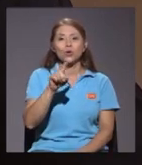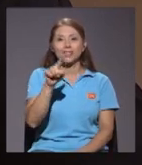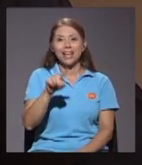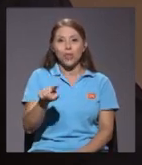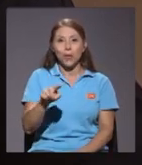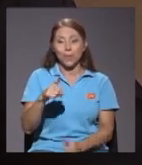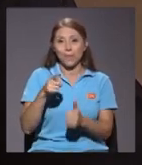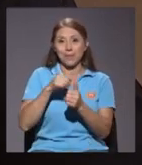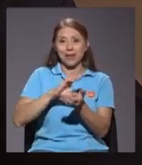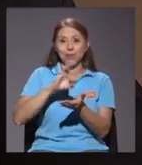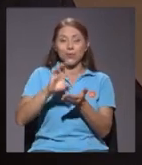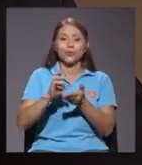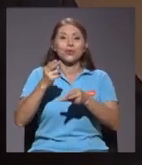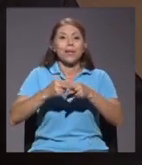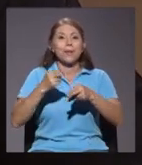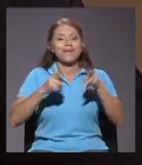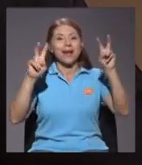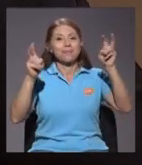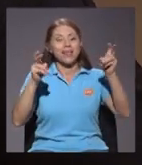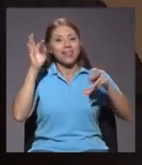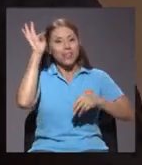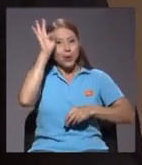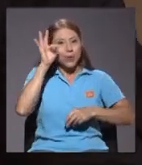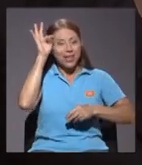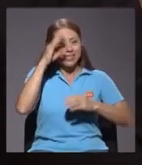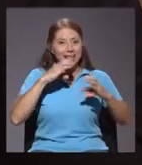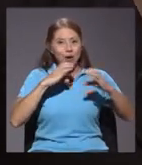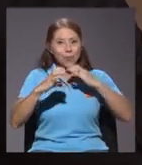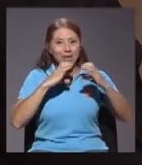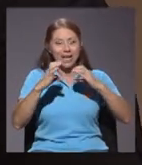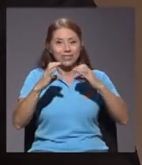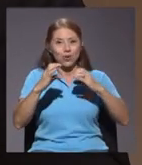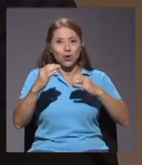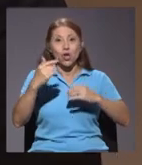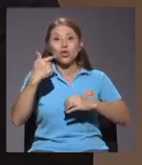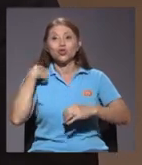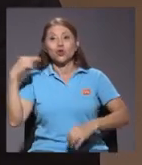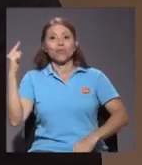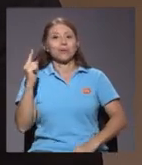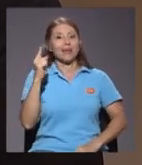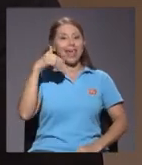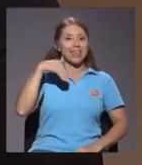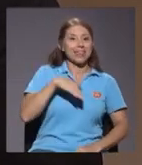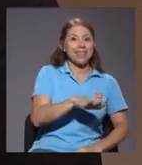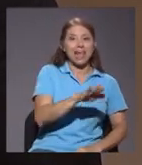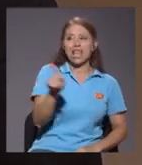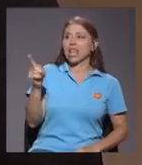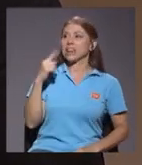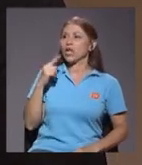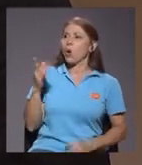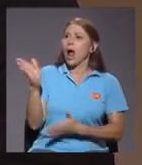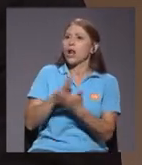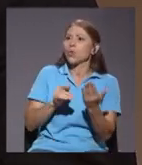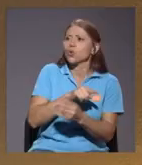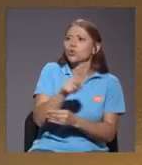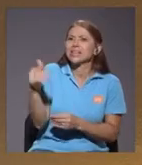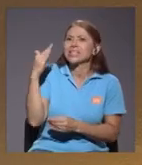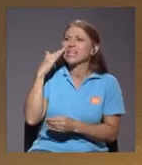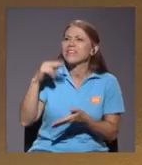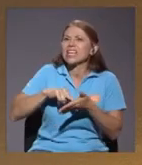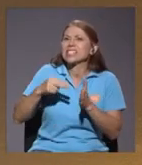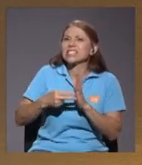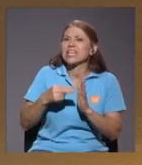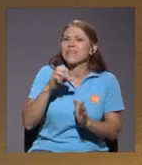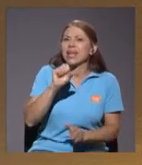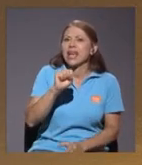llamaba teorías de la comunicación y / y dijo alguien sabe que el semiótica y decía por dios a donde me metí pero